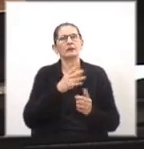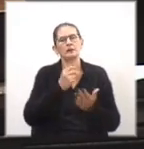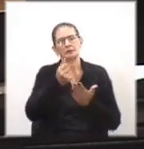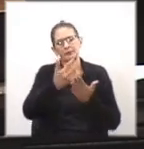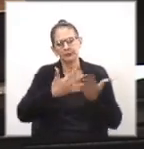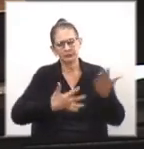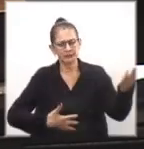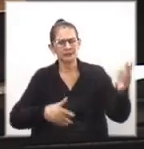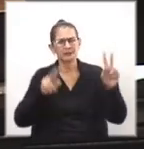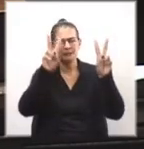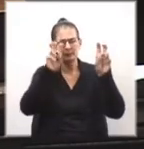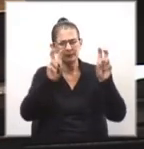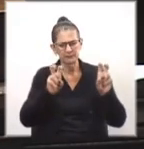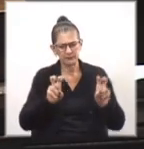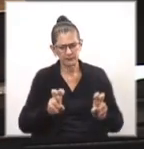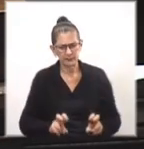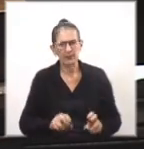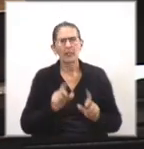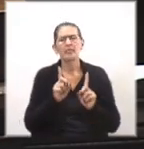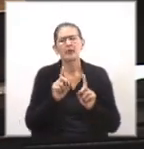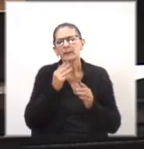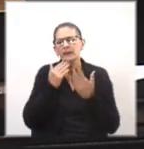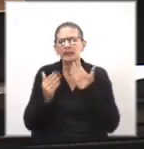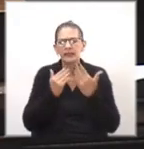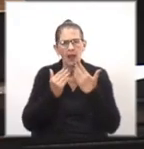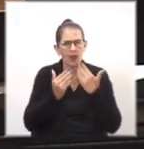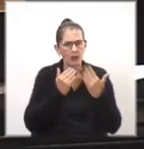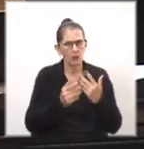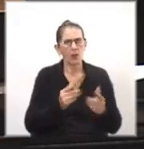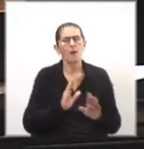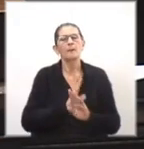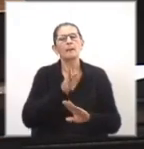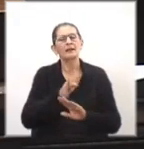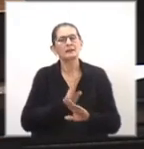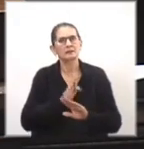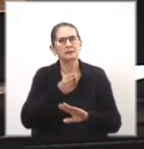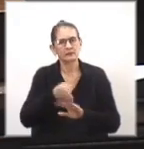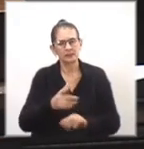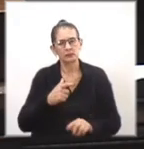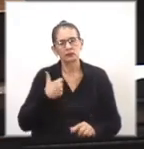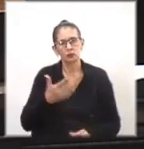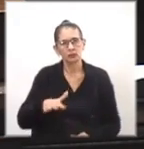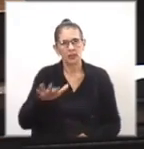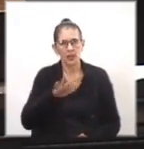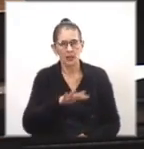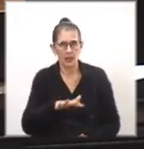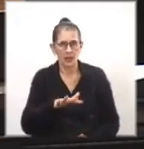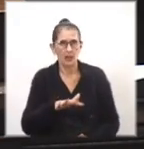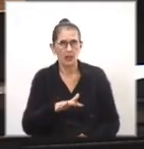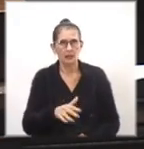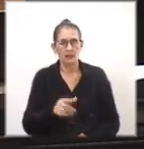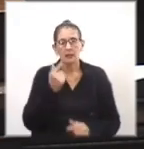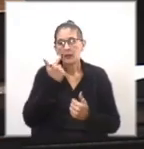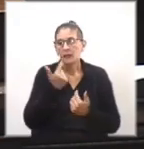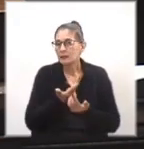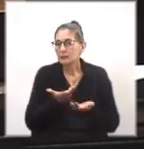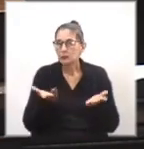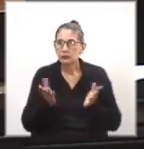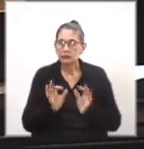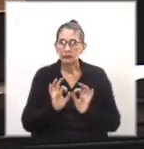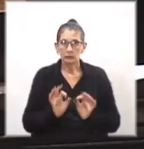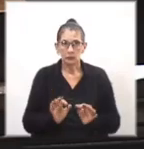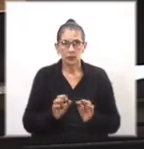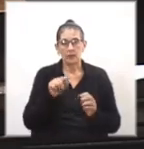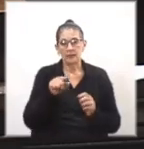temas, debía ser con diálogo, debía ser con participación social. La demostración de